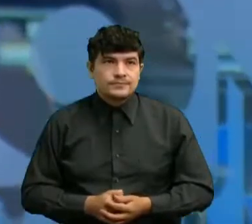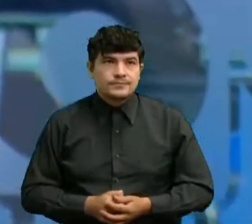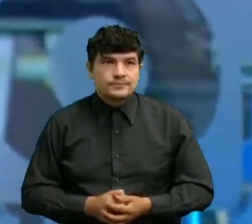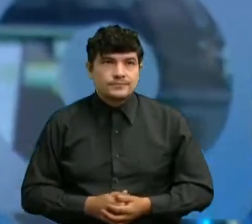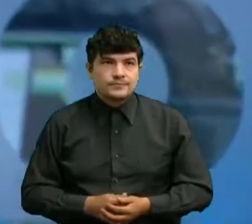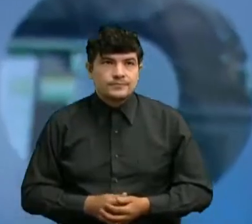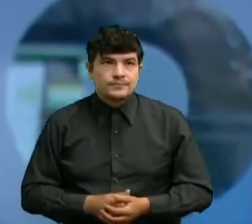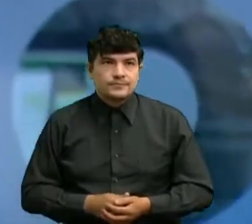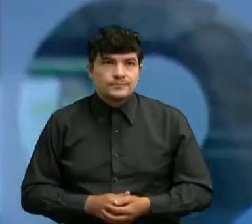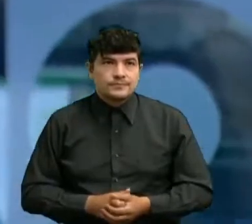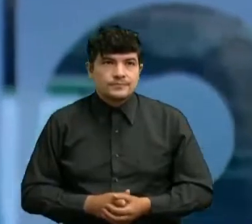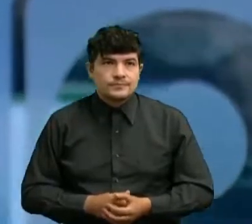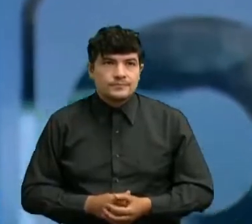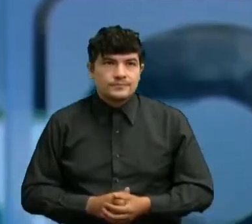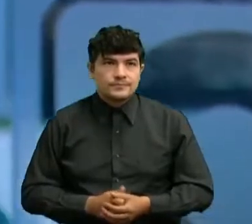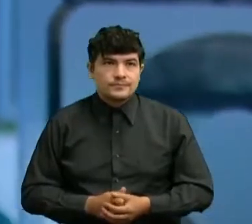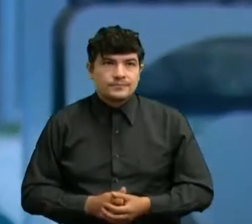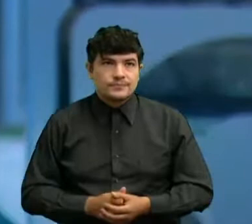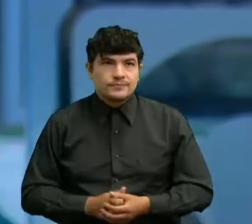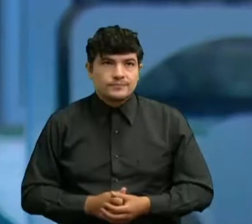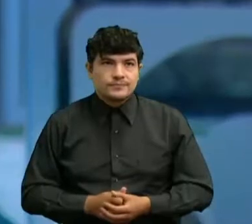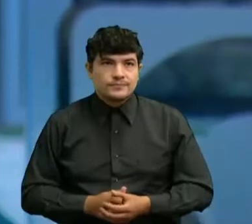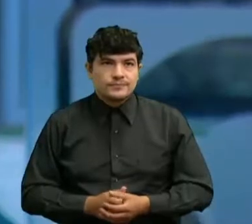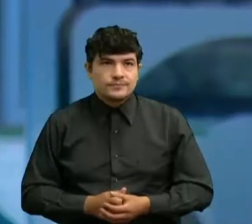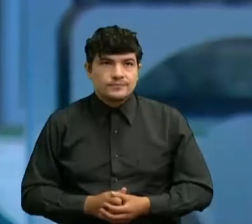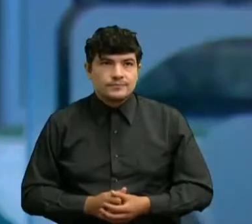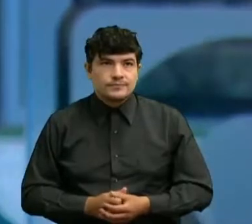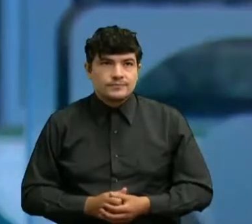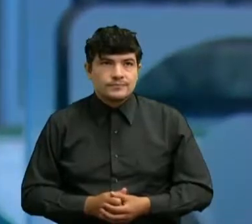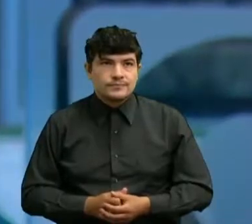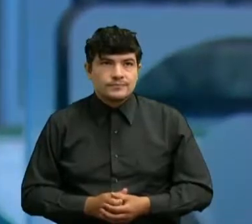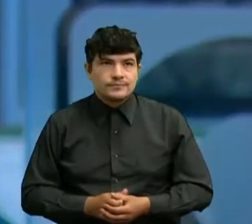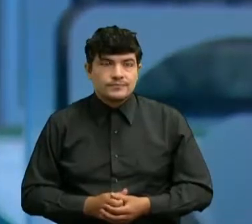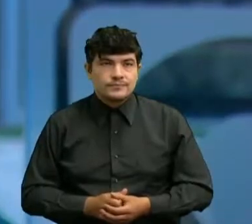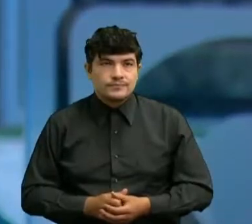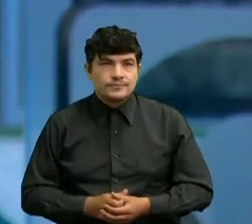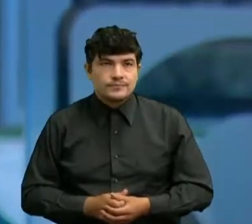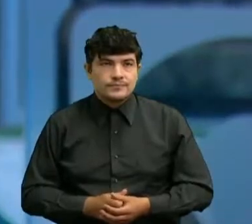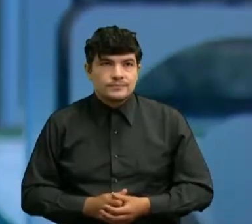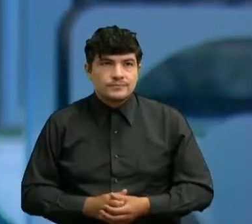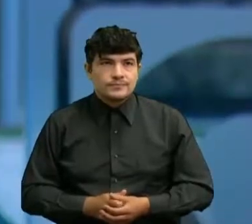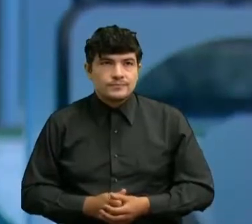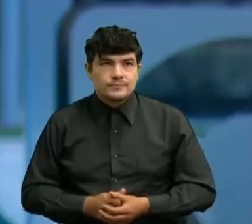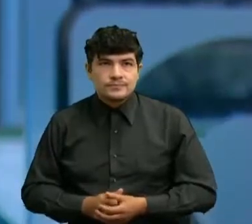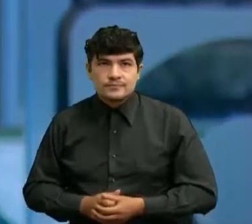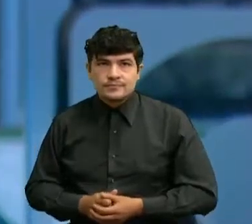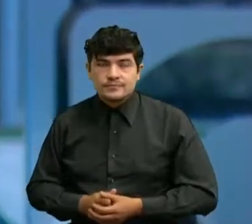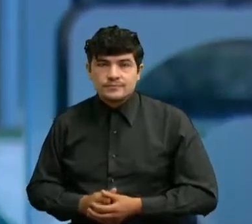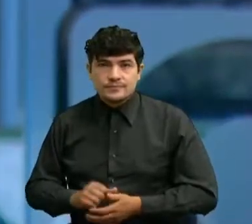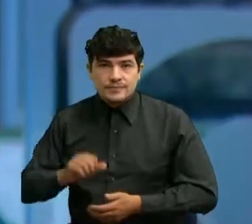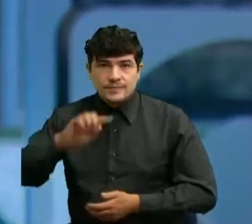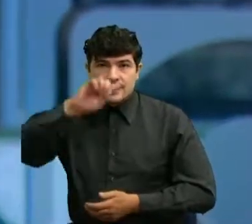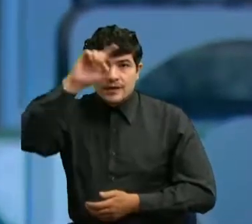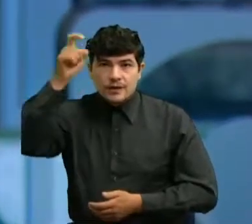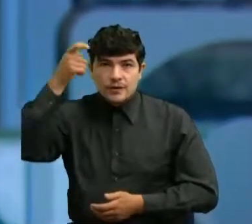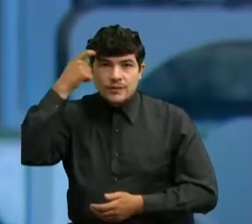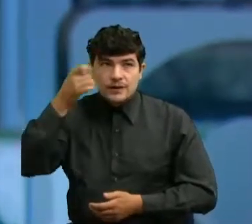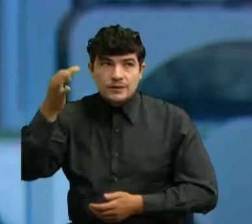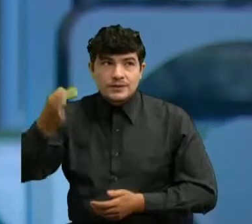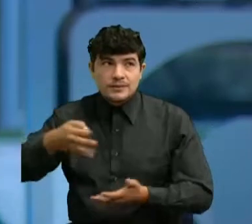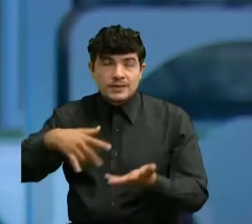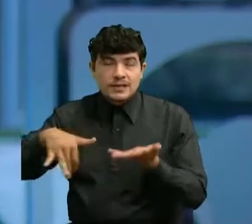desde el gobierno de siempre, Santander, se sigue trabajando en la participación ciudadana de la política pública de turismo de